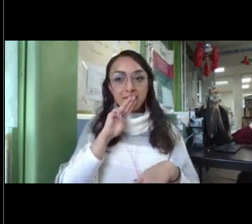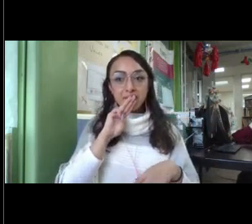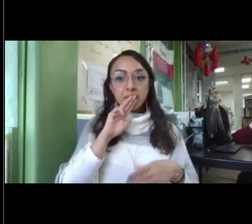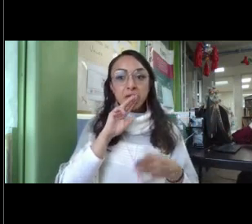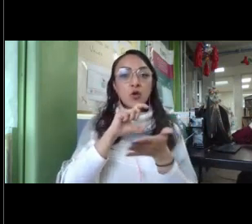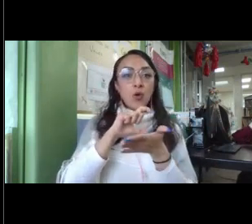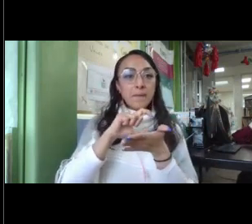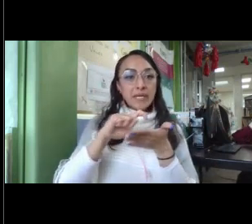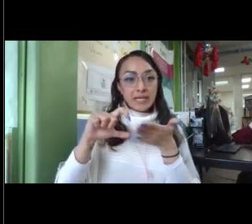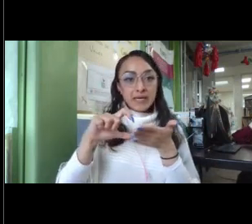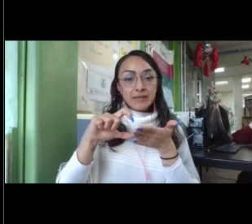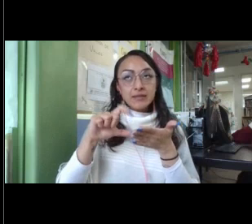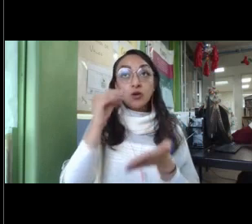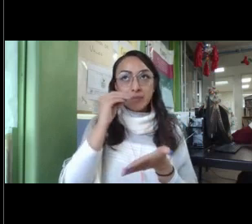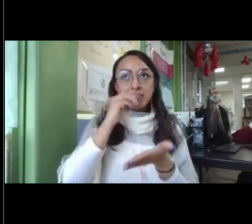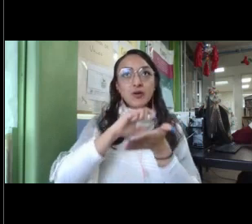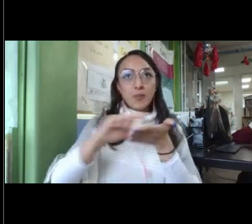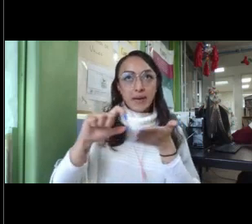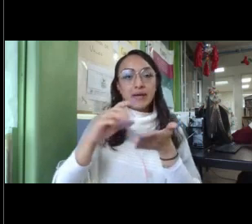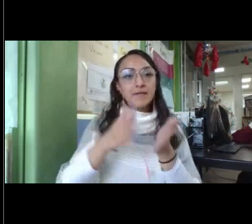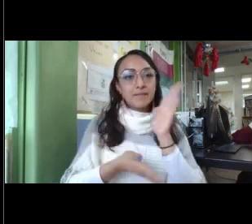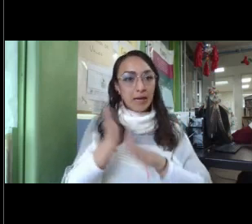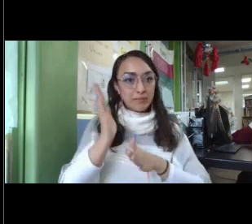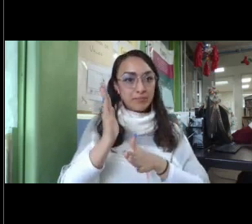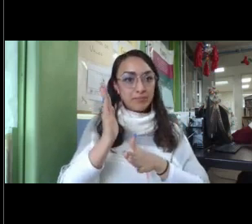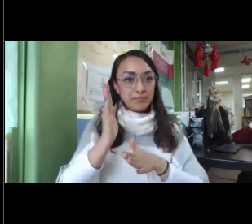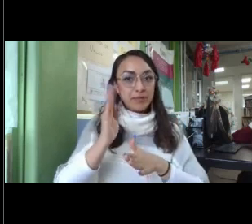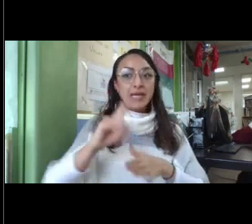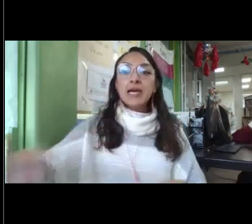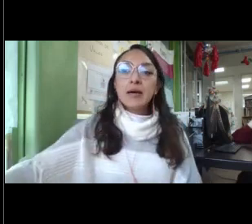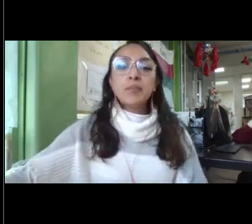mamá, comida, comprar, va.